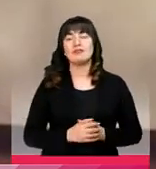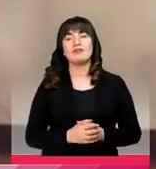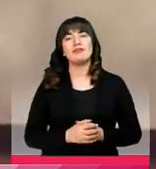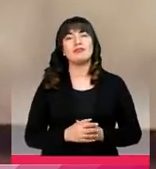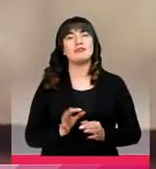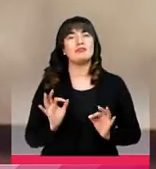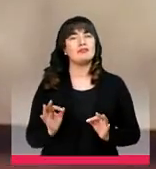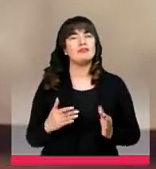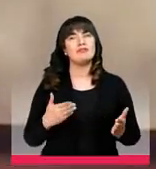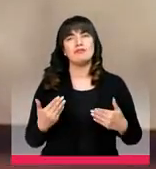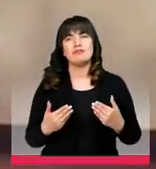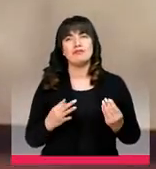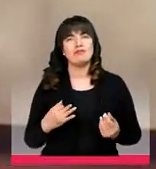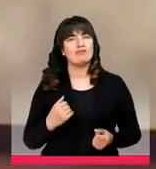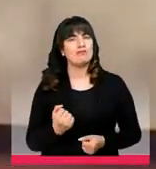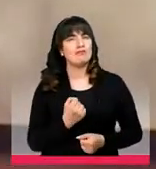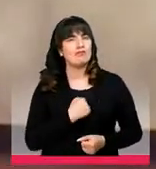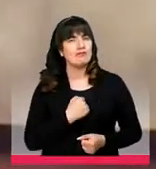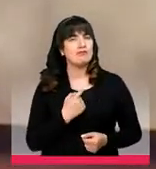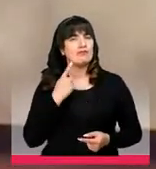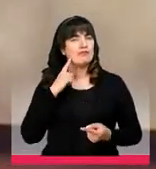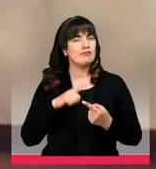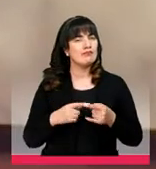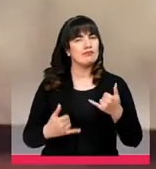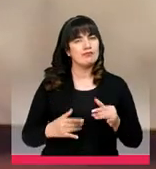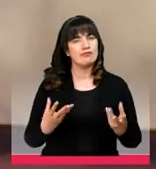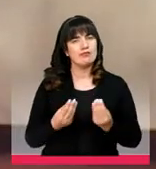muy apasionado para jugar con las